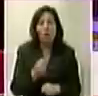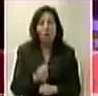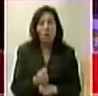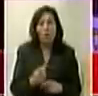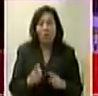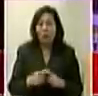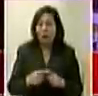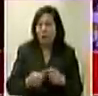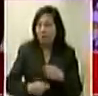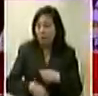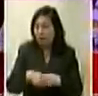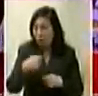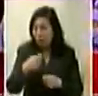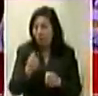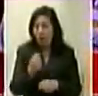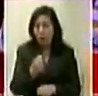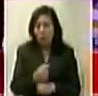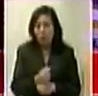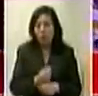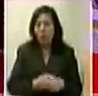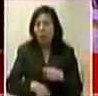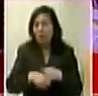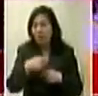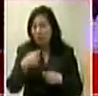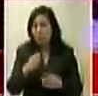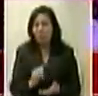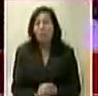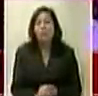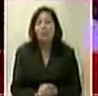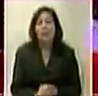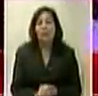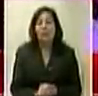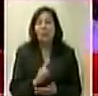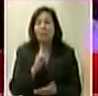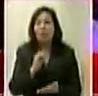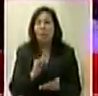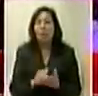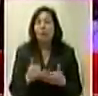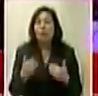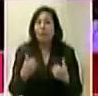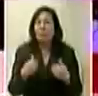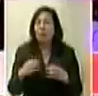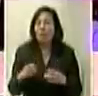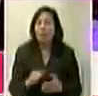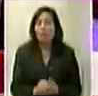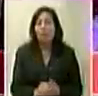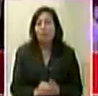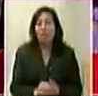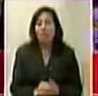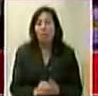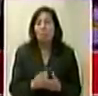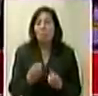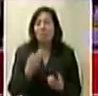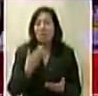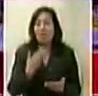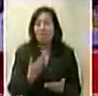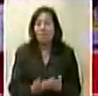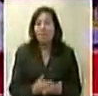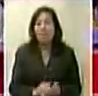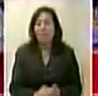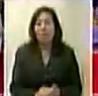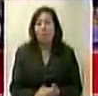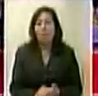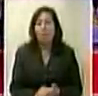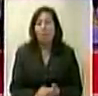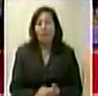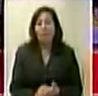la corrupción, contra el narcoterrorismo. Eso es lo que tenemos que hacer. Y muchísimas gracias